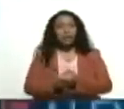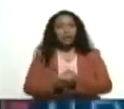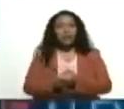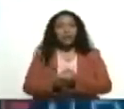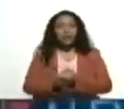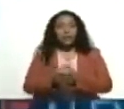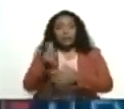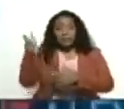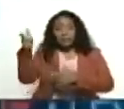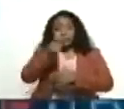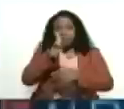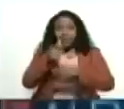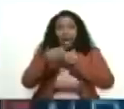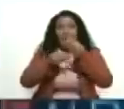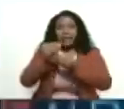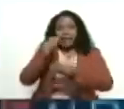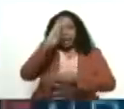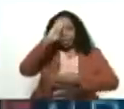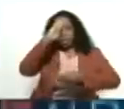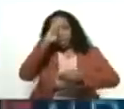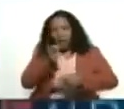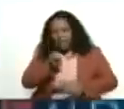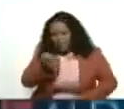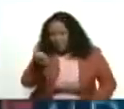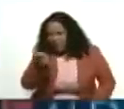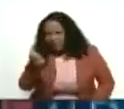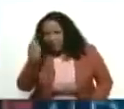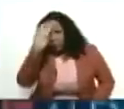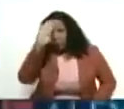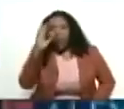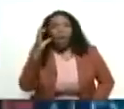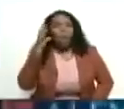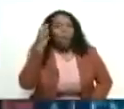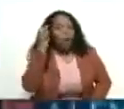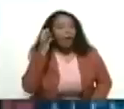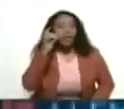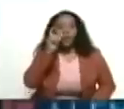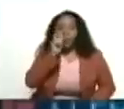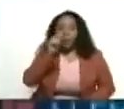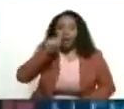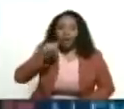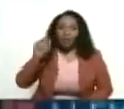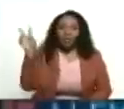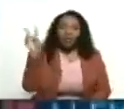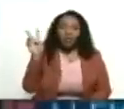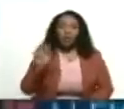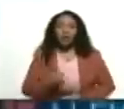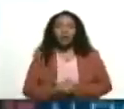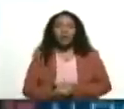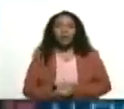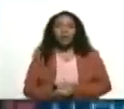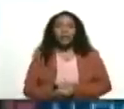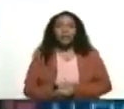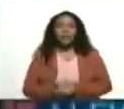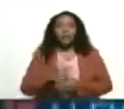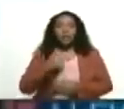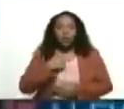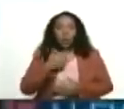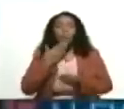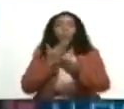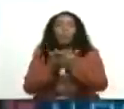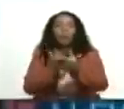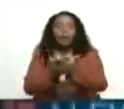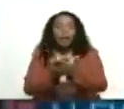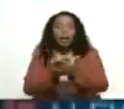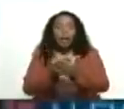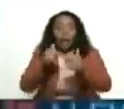que buscan torcer a nuestro funcionario, a las mujeres y hombres de nuestra patria. Propongo que con este